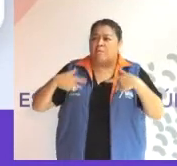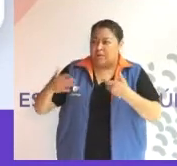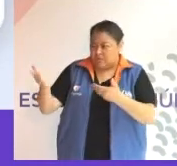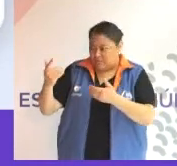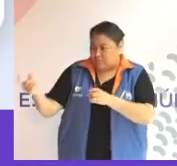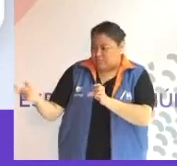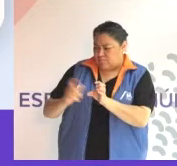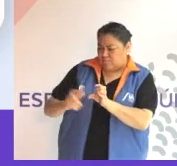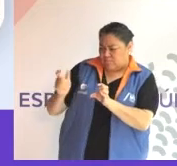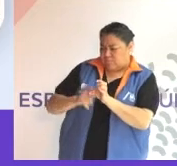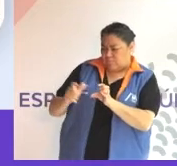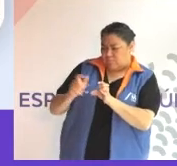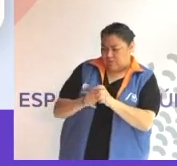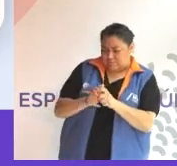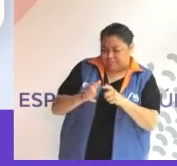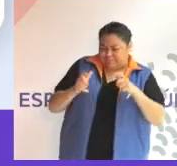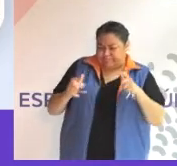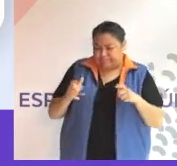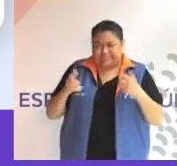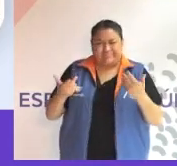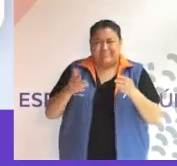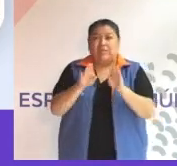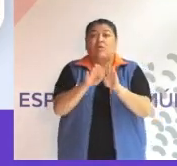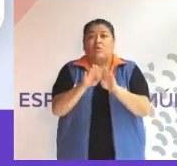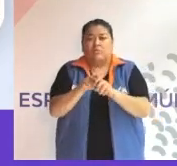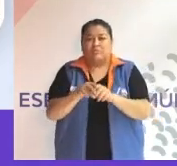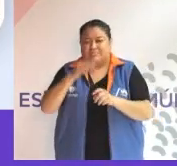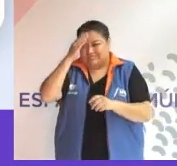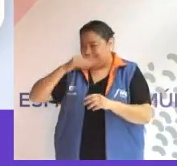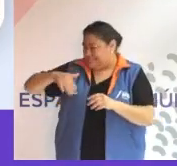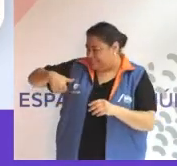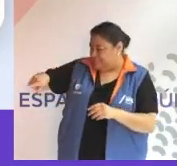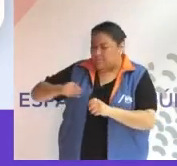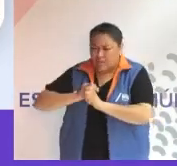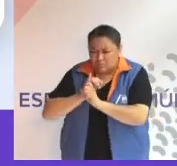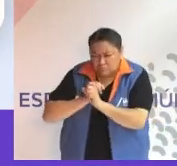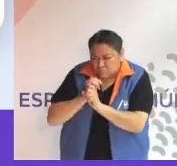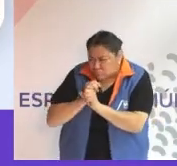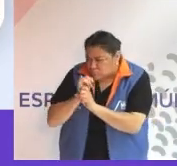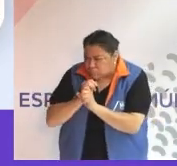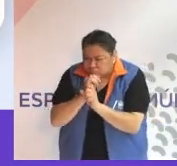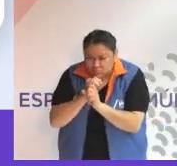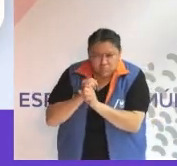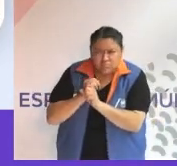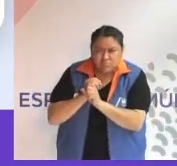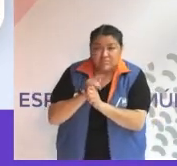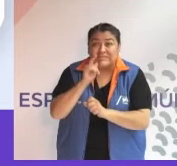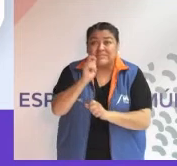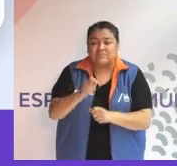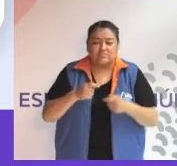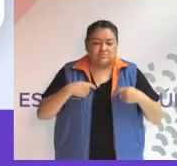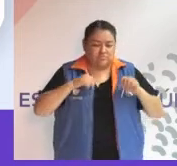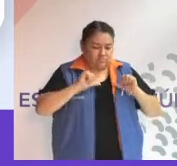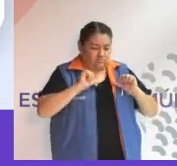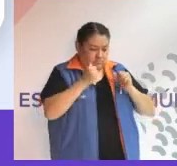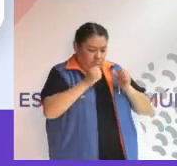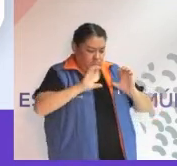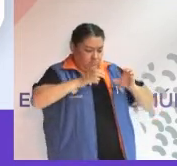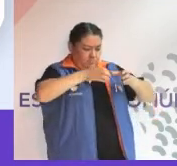la gente? Algo que hemos encontrado en este otro estudio del que hablaba Jackie es que somos las organizaciones muy